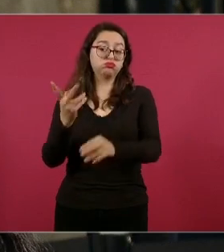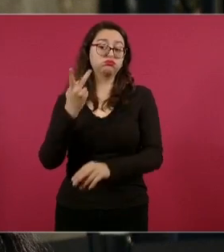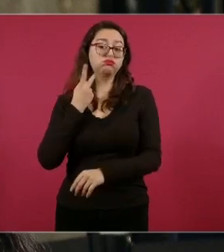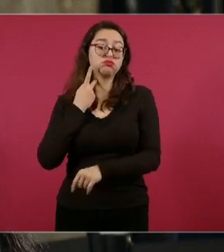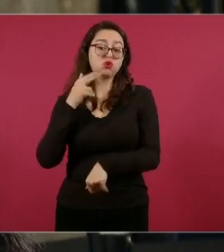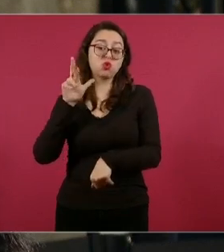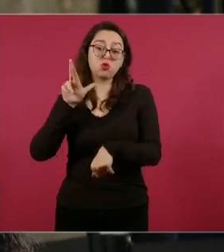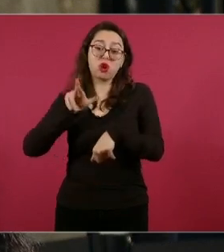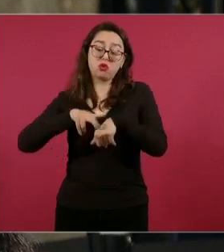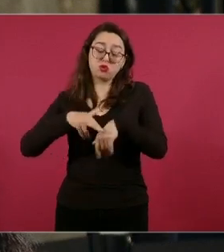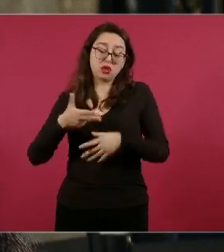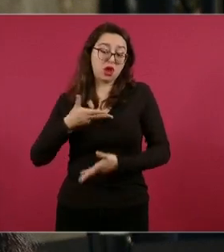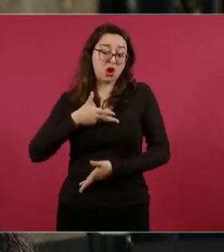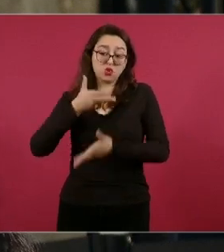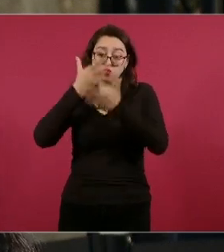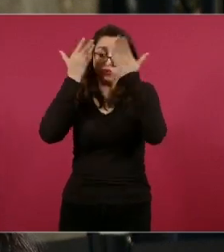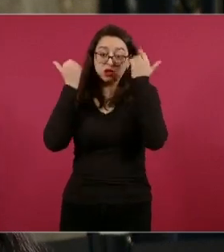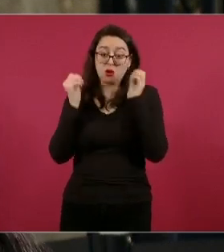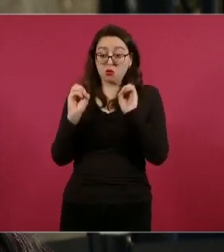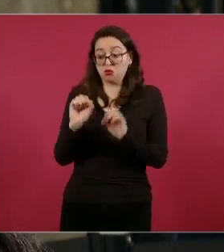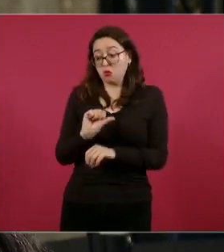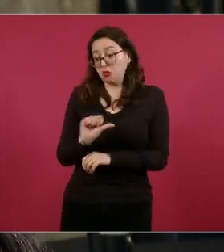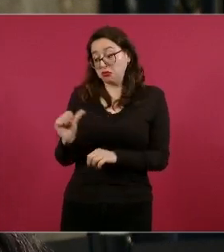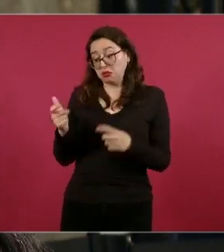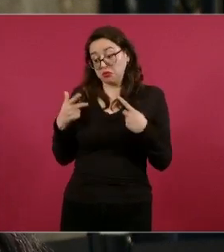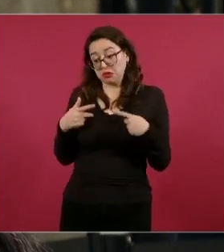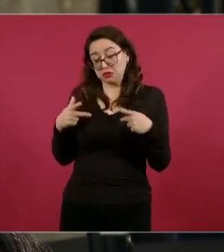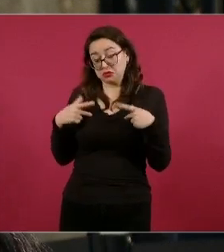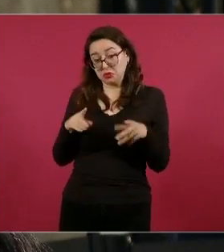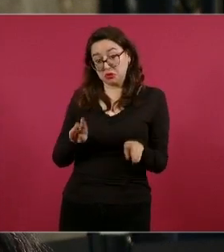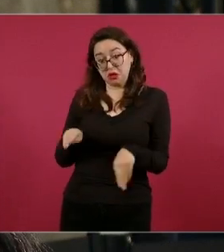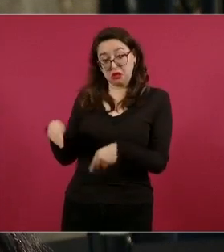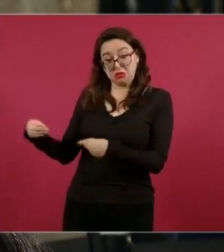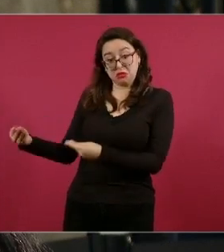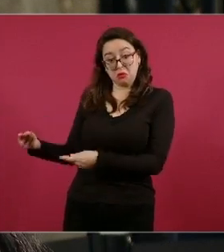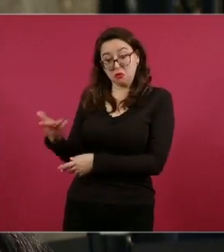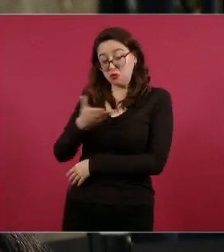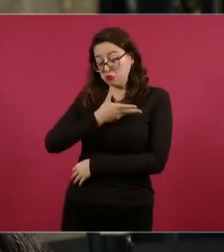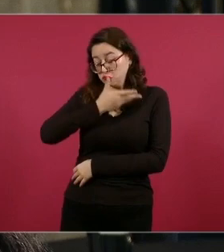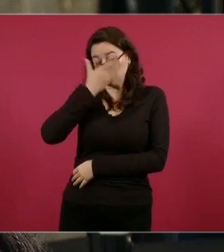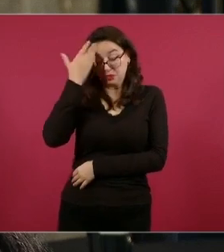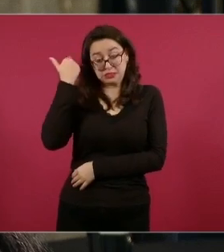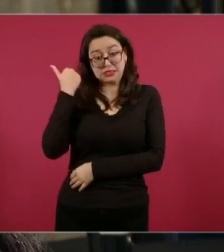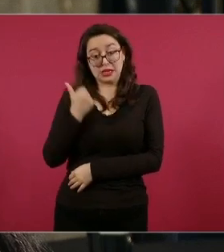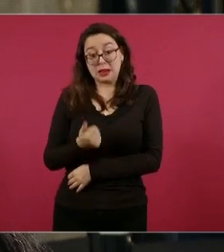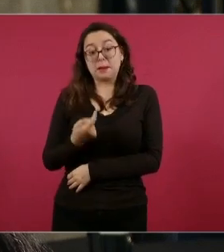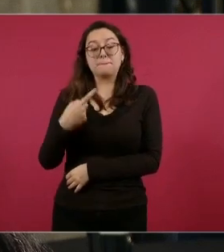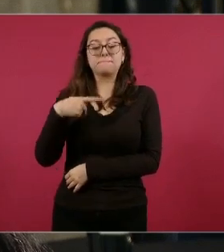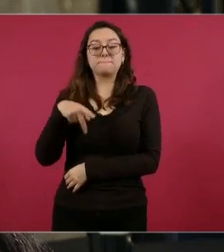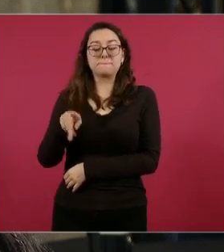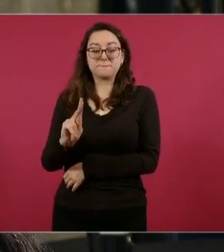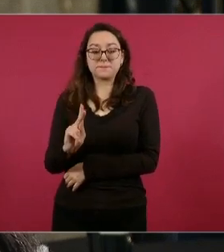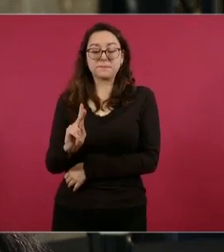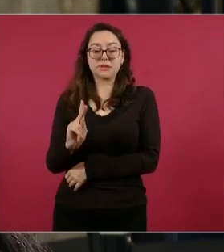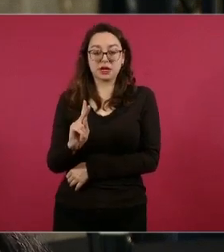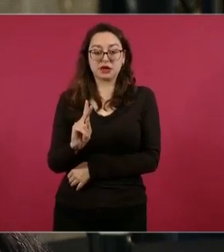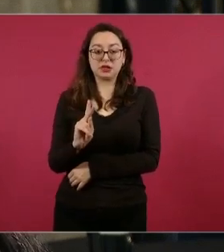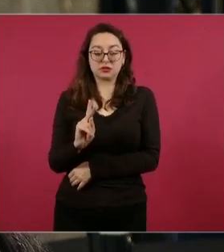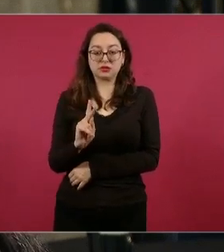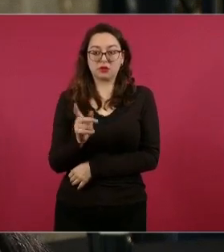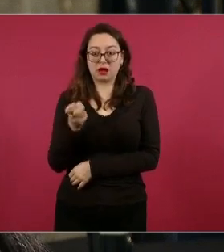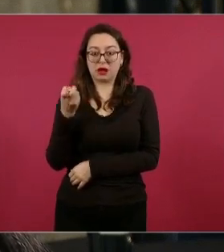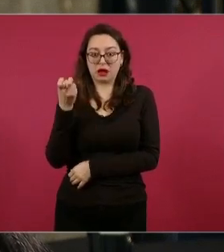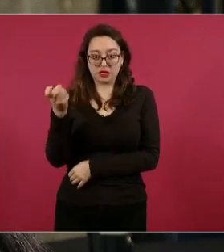de la República o lo tiene otra persona. Con ese, no sé con qué otro parte médico se